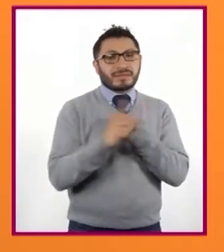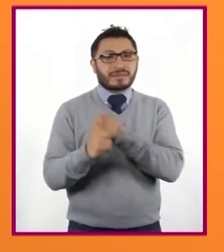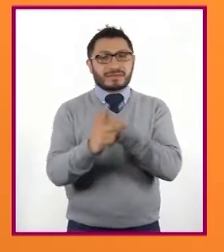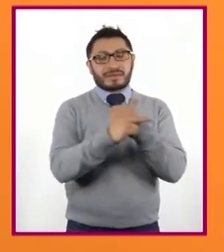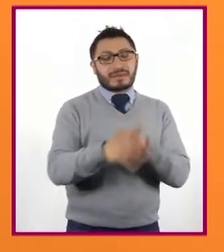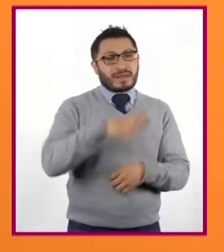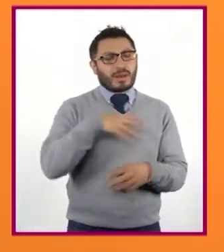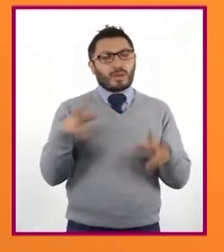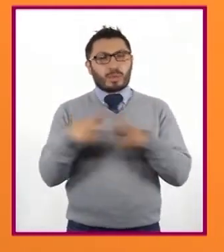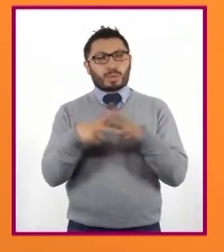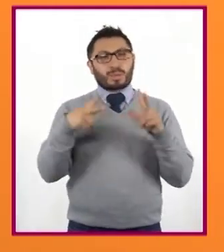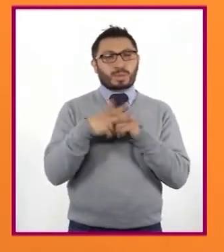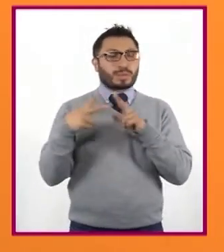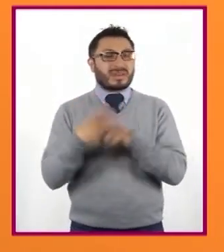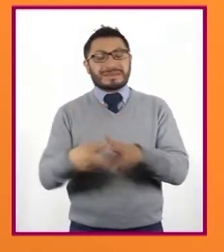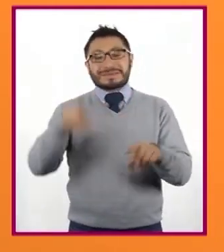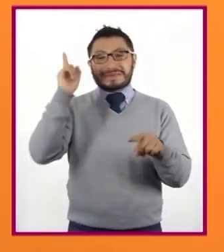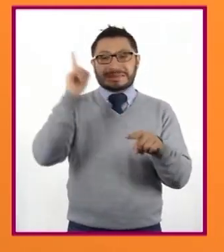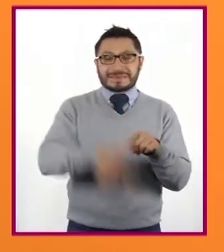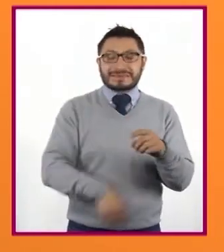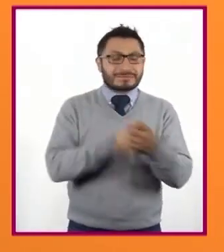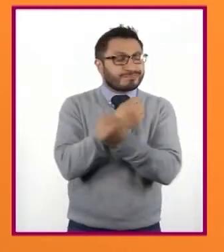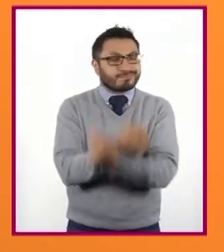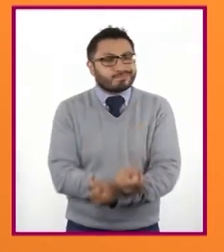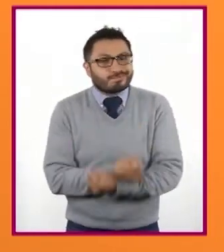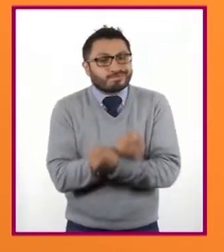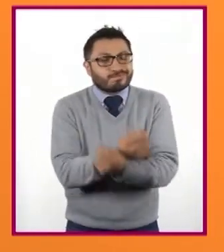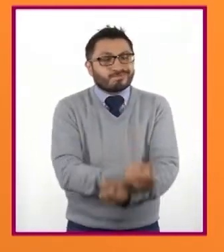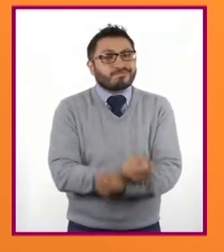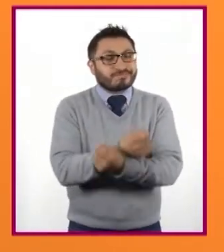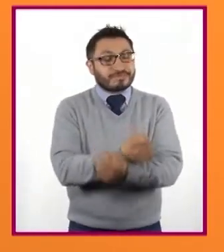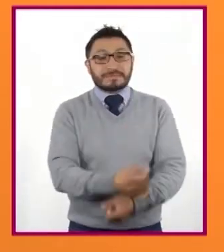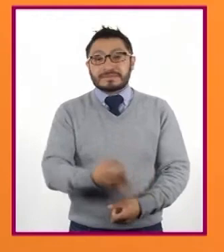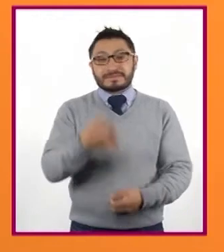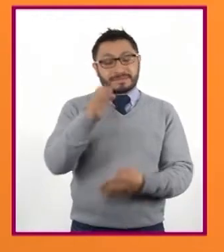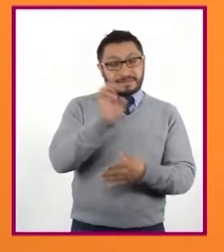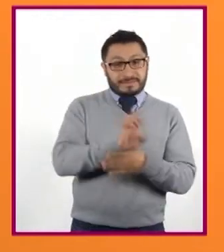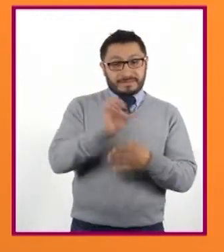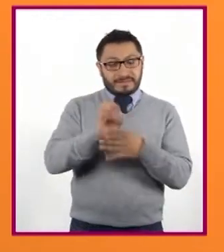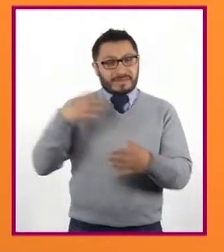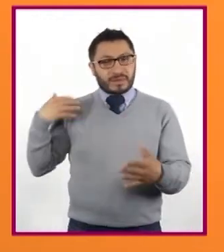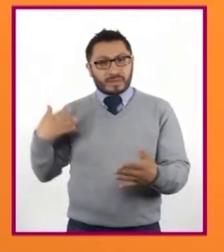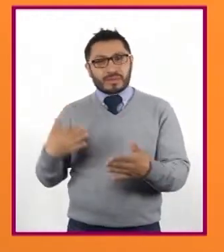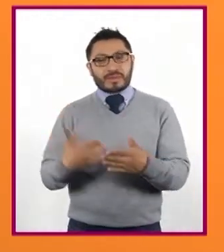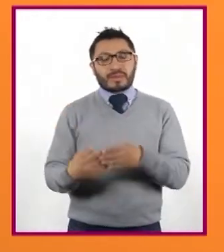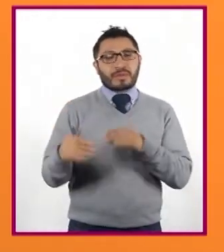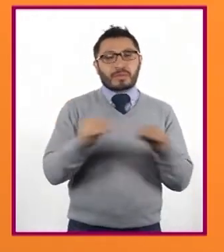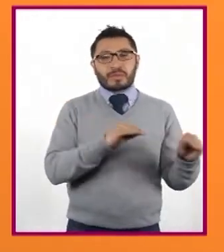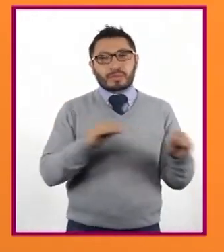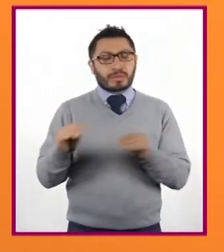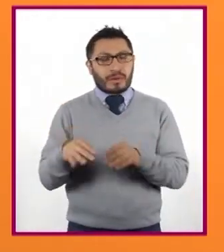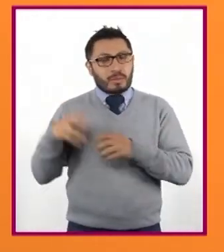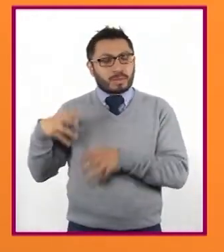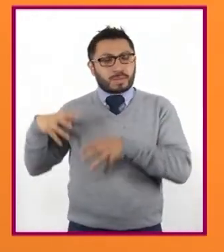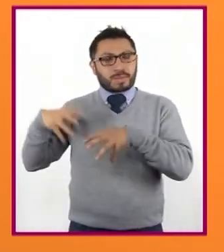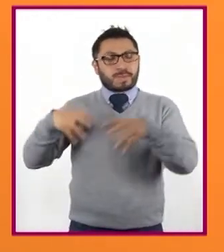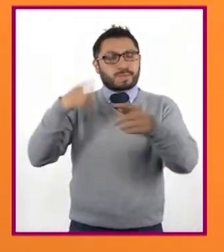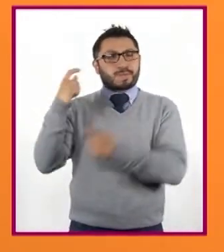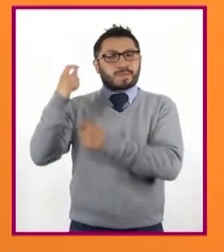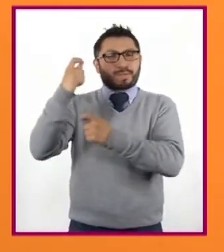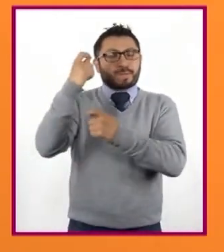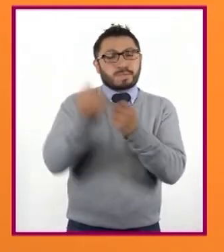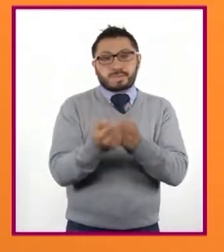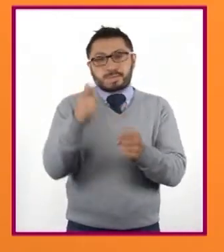emprendieron luchas por abolir la esclavitud. Desde entonces se han presentado movilizaciones sociales en